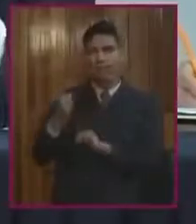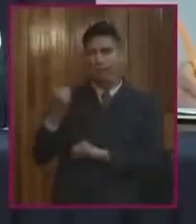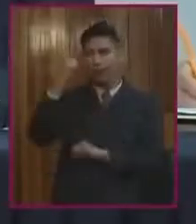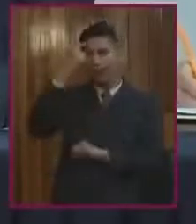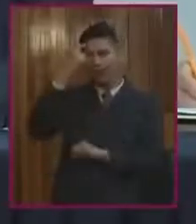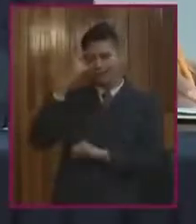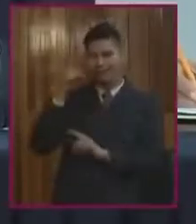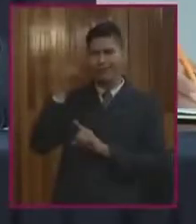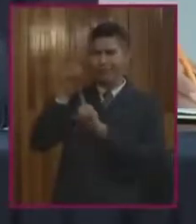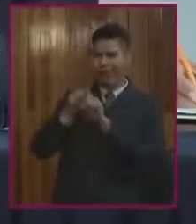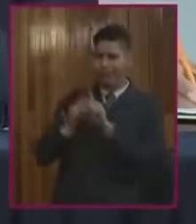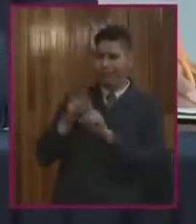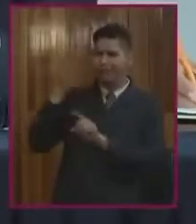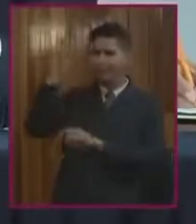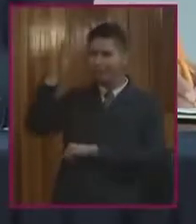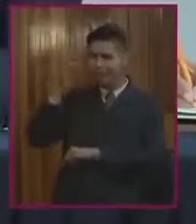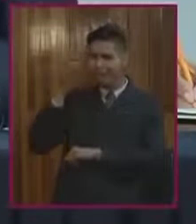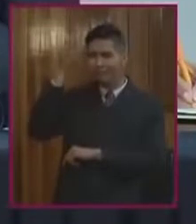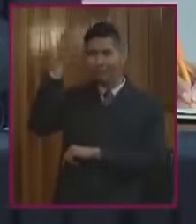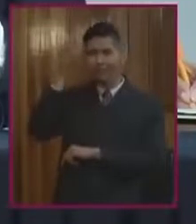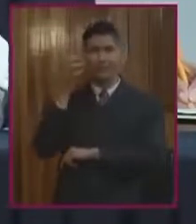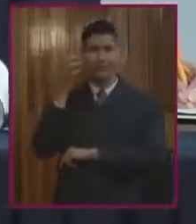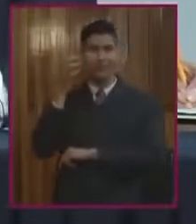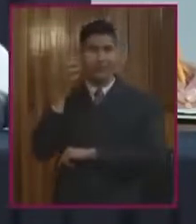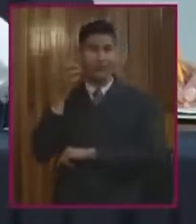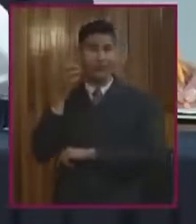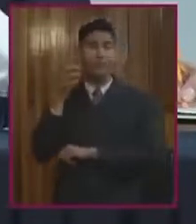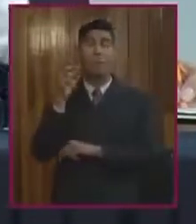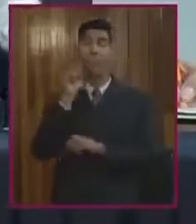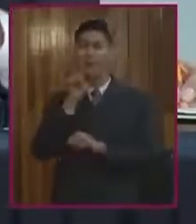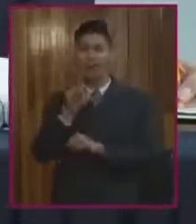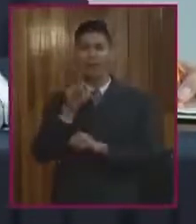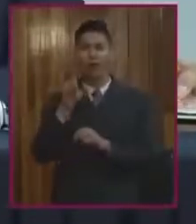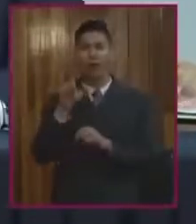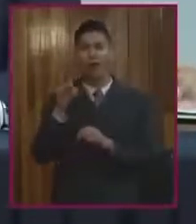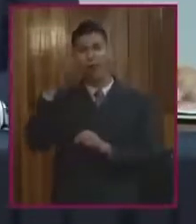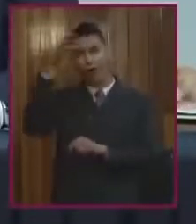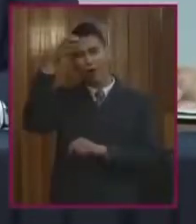pensamiento rupturista, un pensamiento constructivista, o